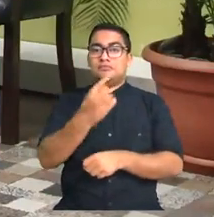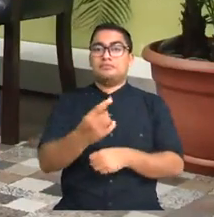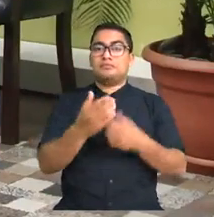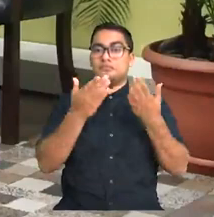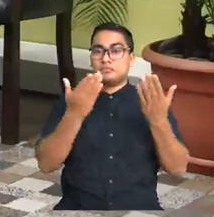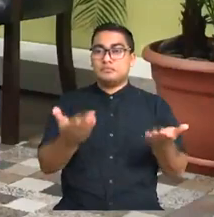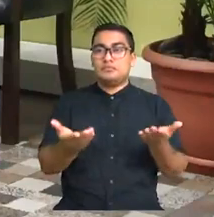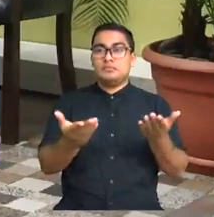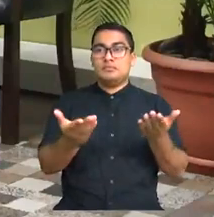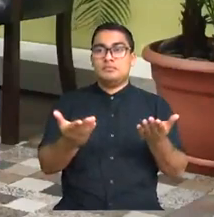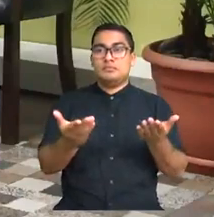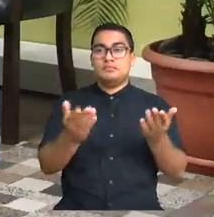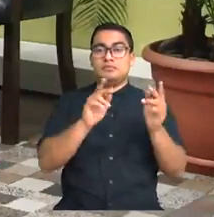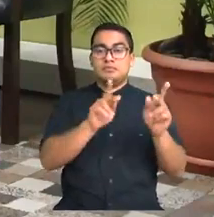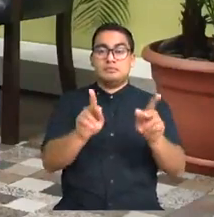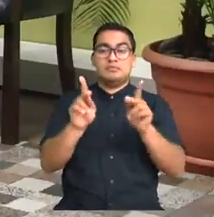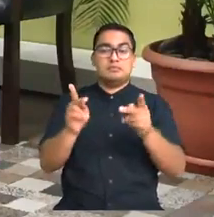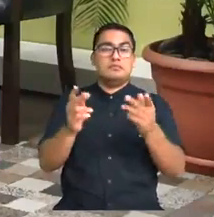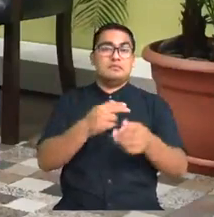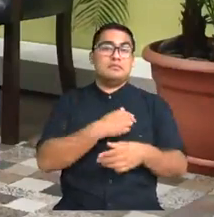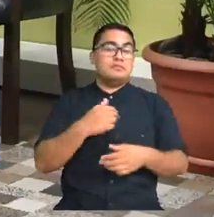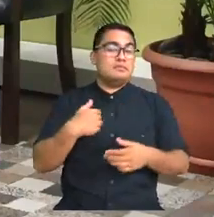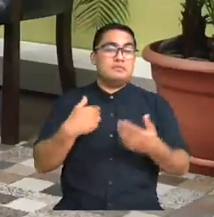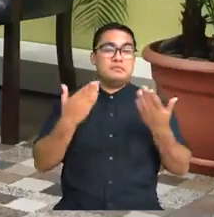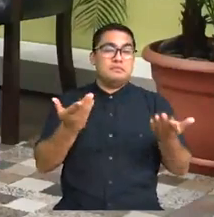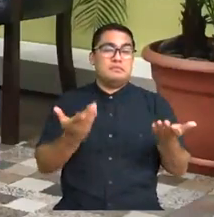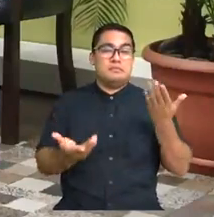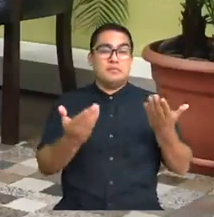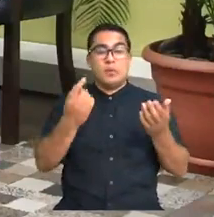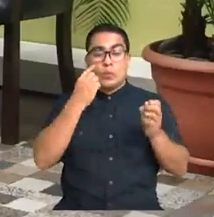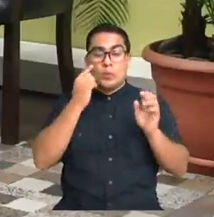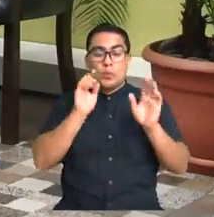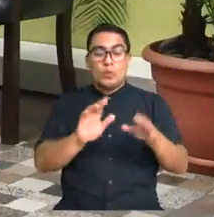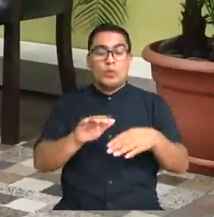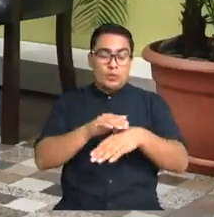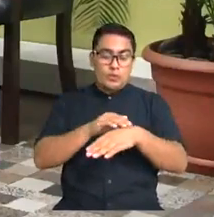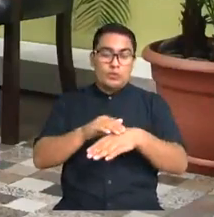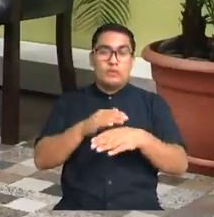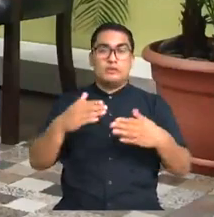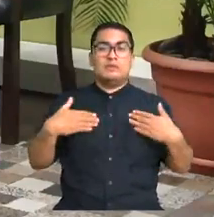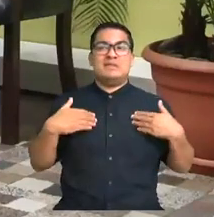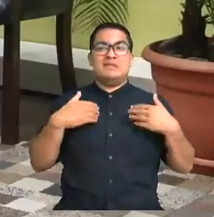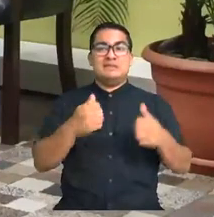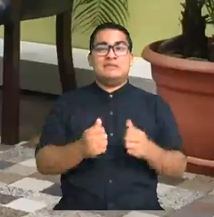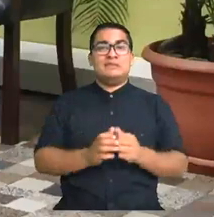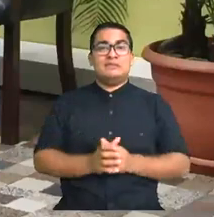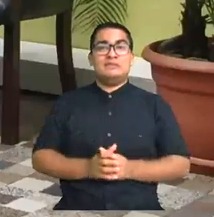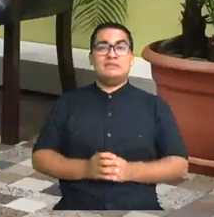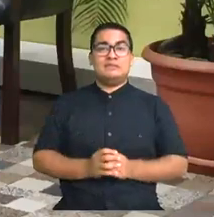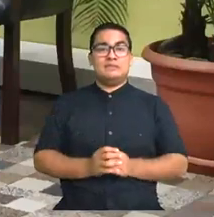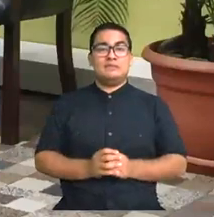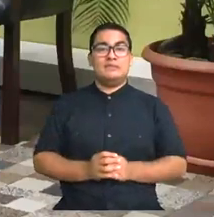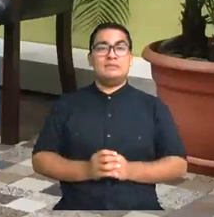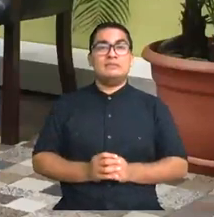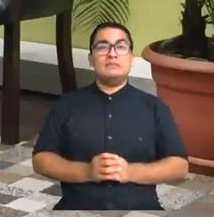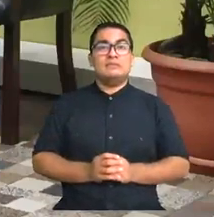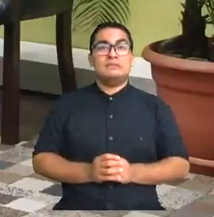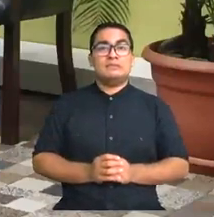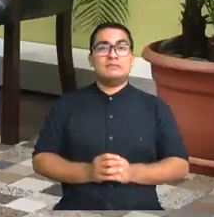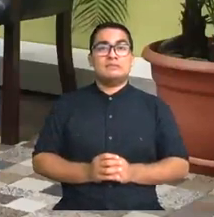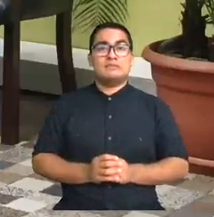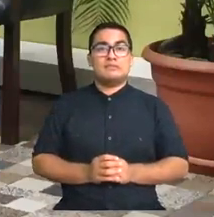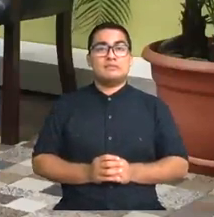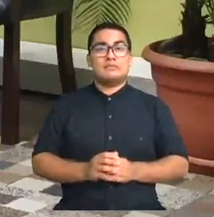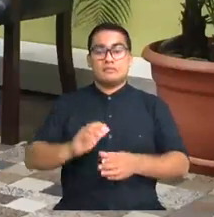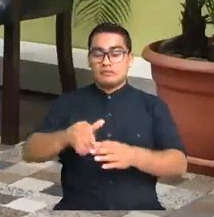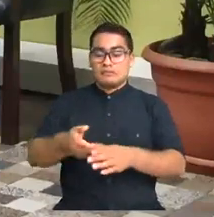nosotros les digamos lo que tienen que hacer para el cuidado de su piel, el cuidado de la piel sana y el cuidado de la piel enferma. El uso de bloqueadores